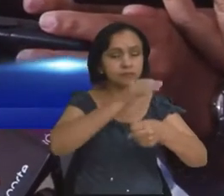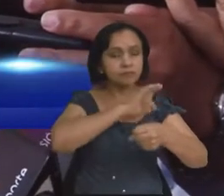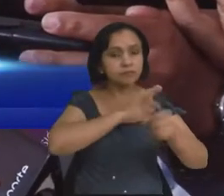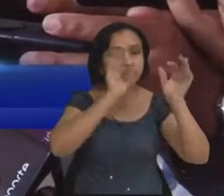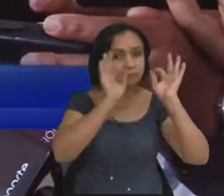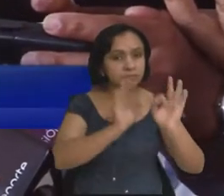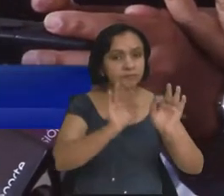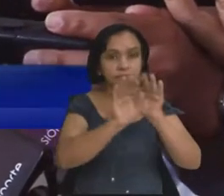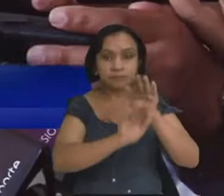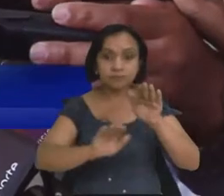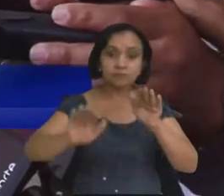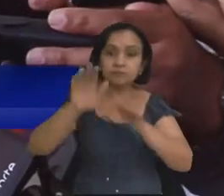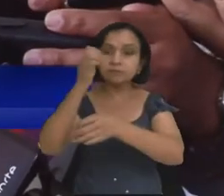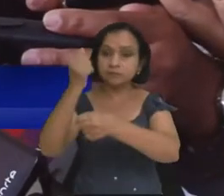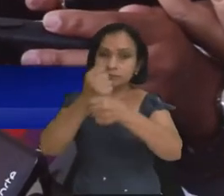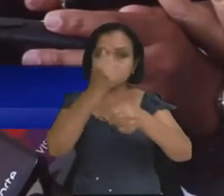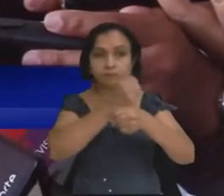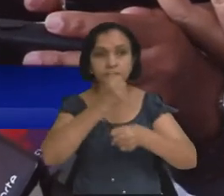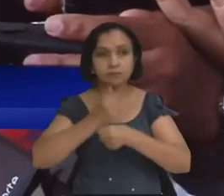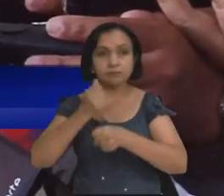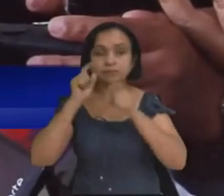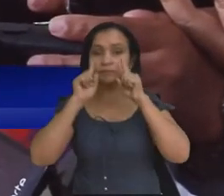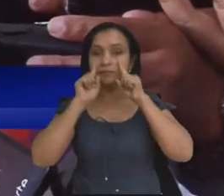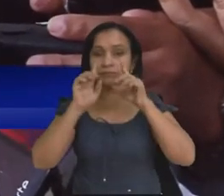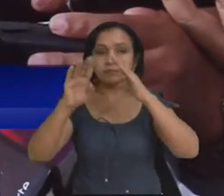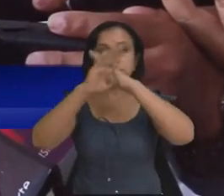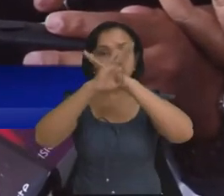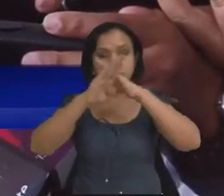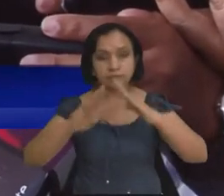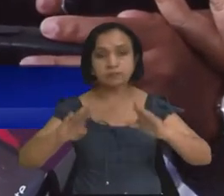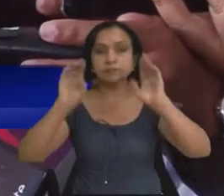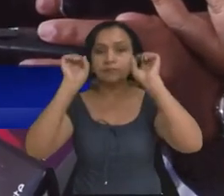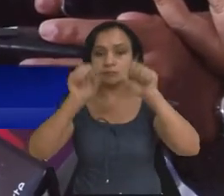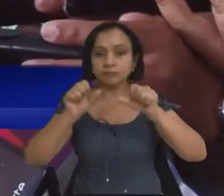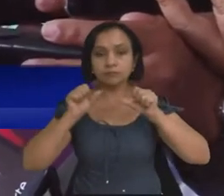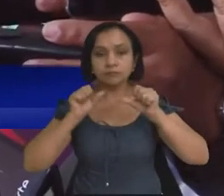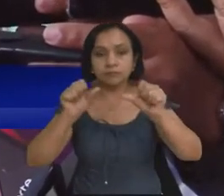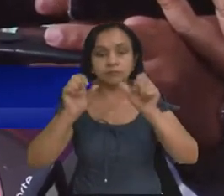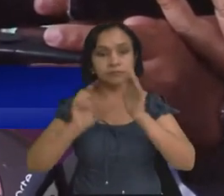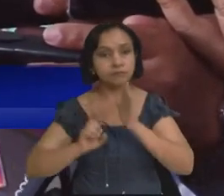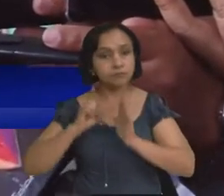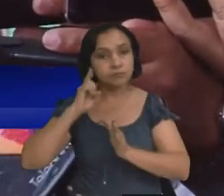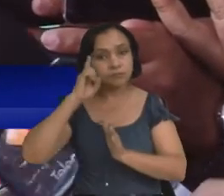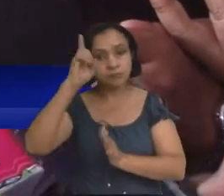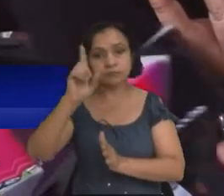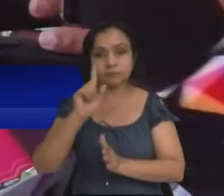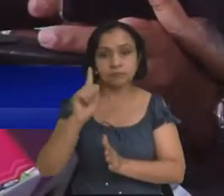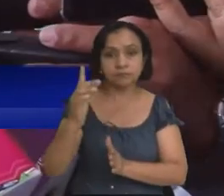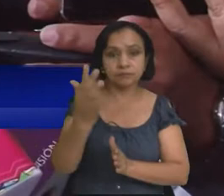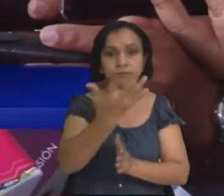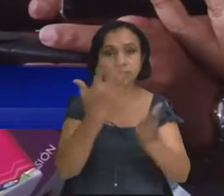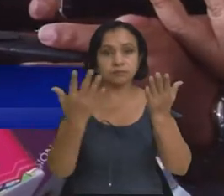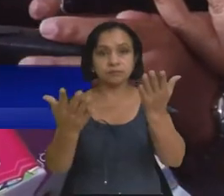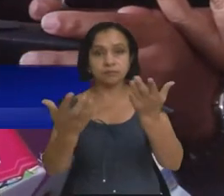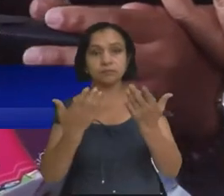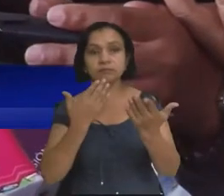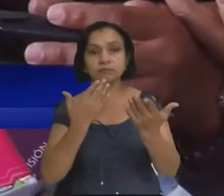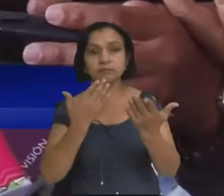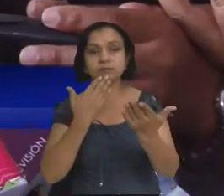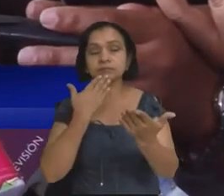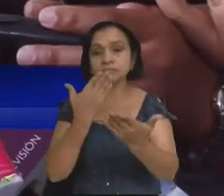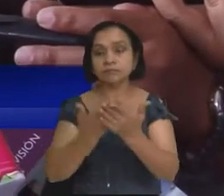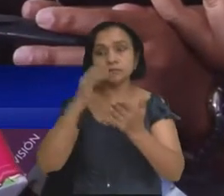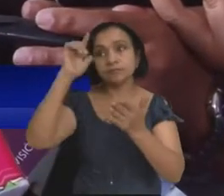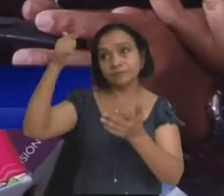recuperen más empleos y que se preserve la paz para que podamos seguir avanzando. Nosotros queremos agradecer al gobierno del